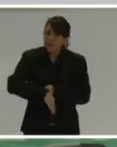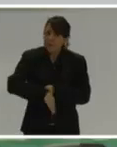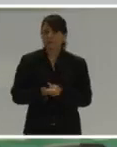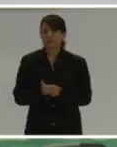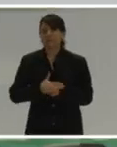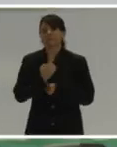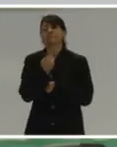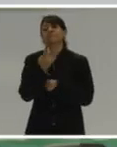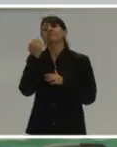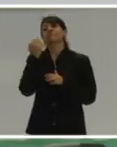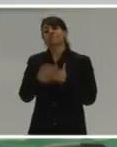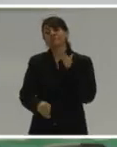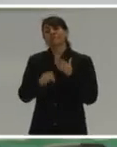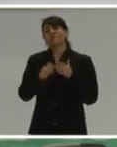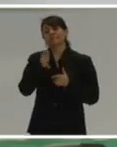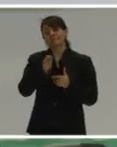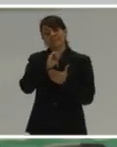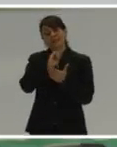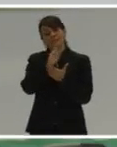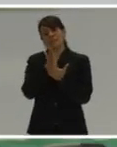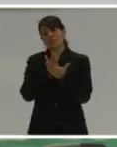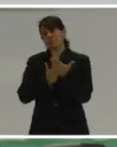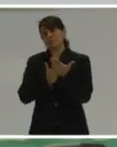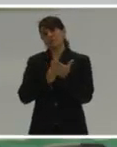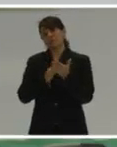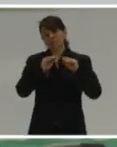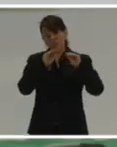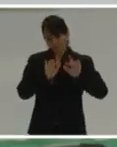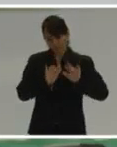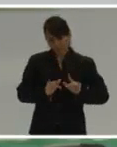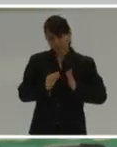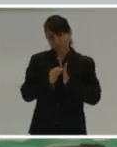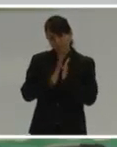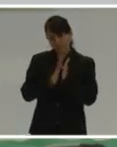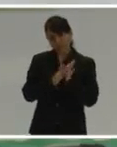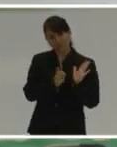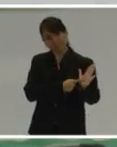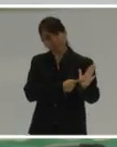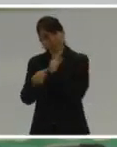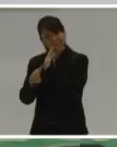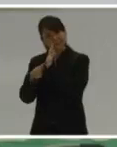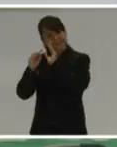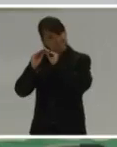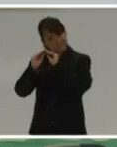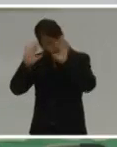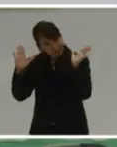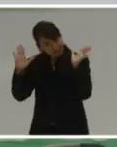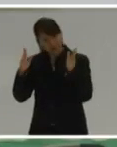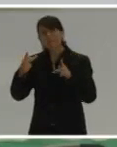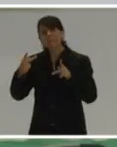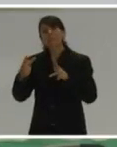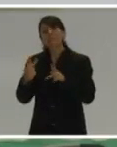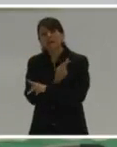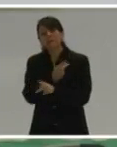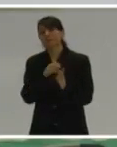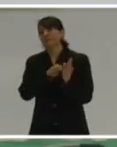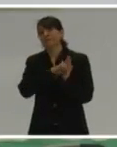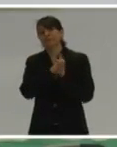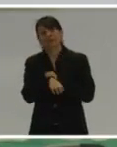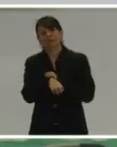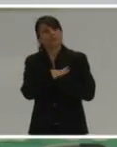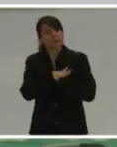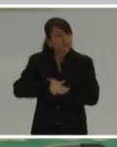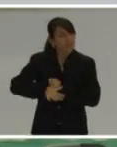una información clara, ¿sí? Un informe de medio ambiente,